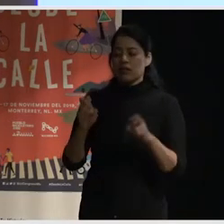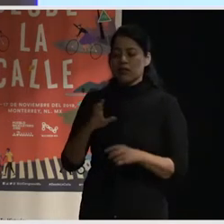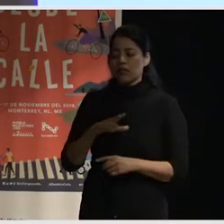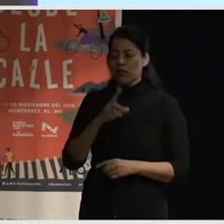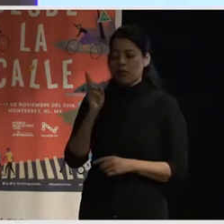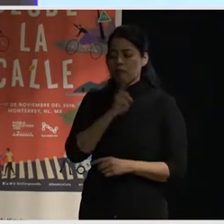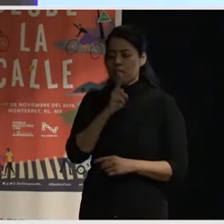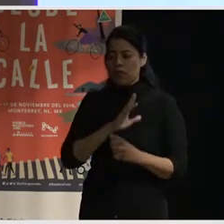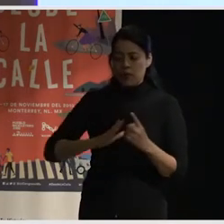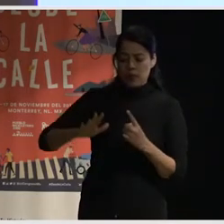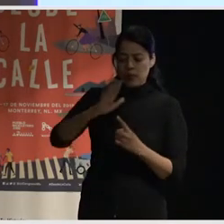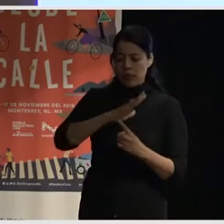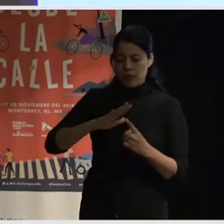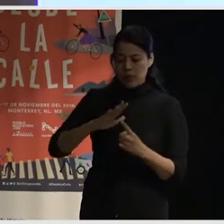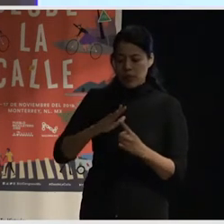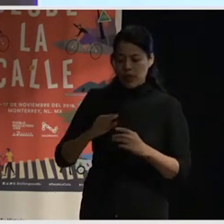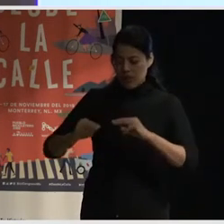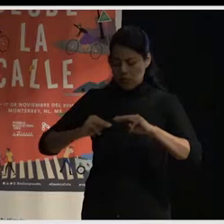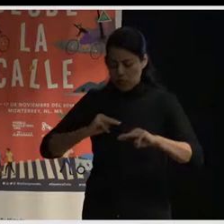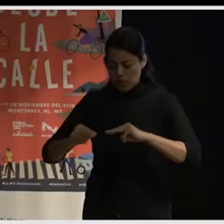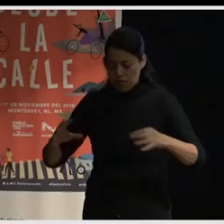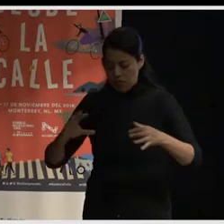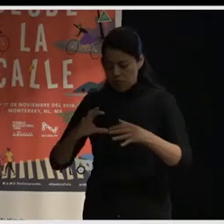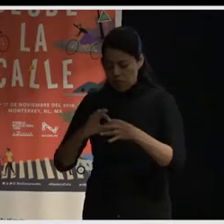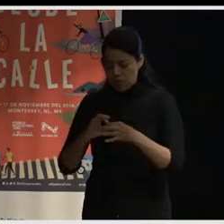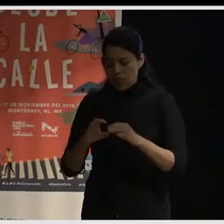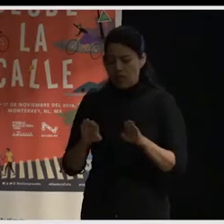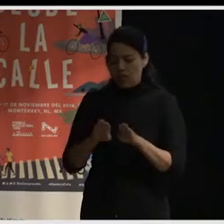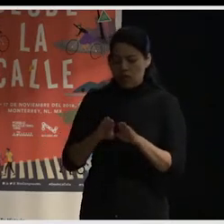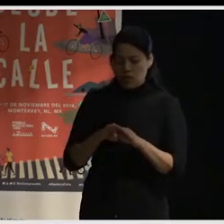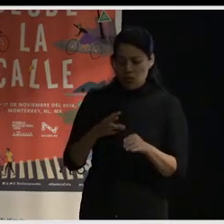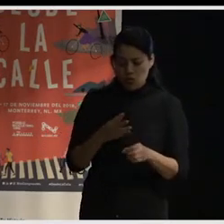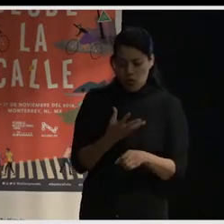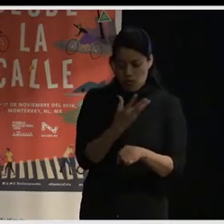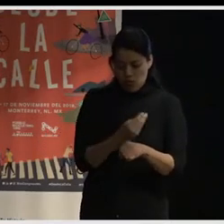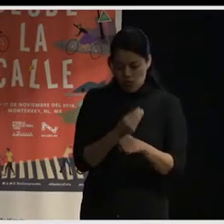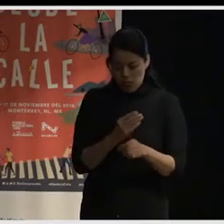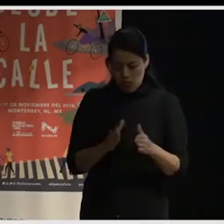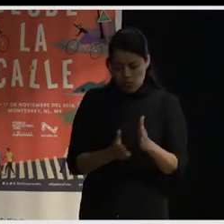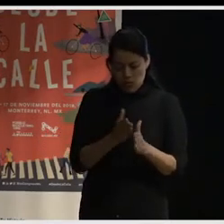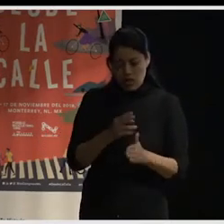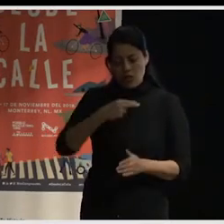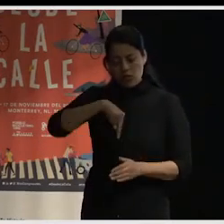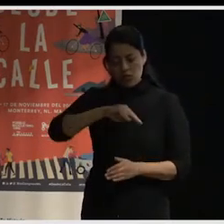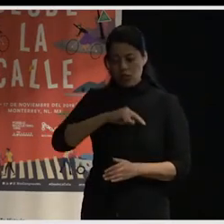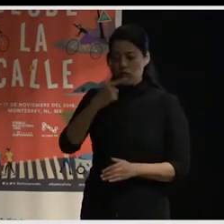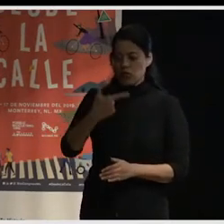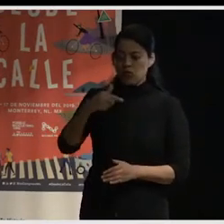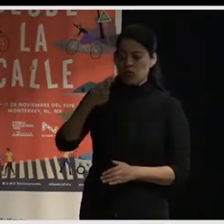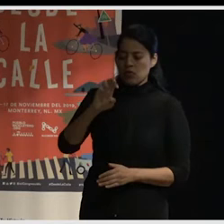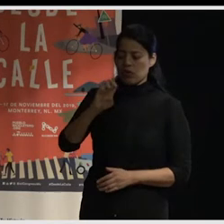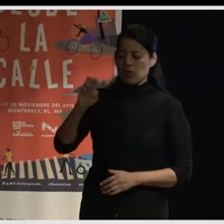lo hemos vinculado con la cuestión de la movilidad con cómo está articulado el reparto modal en greenpeace tenemos una campaña llamada